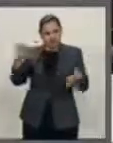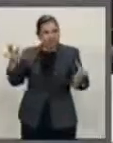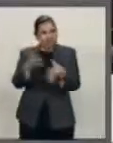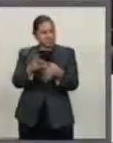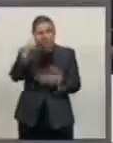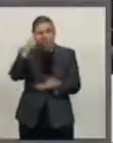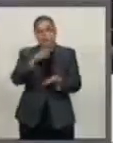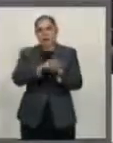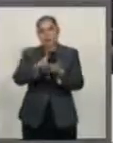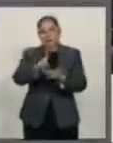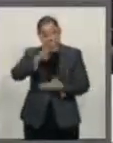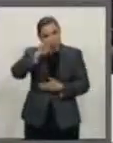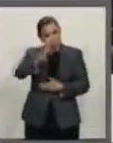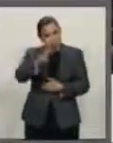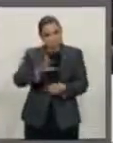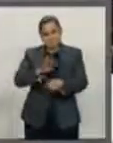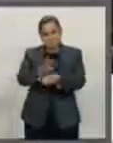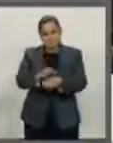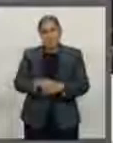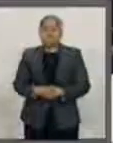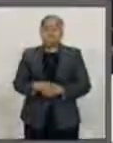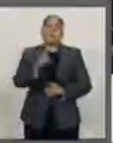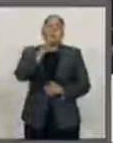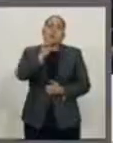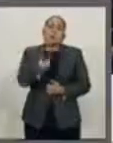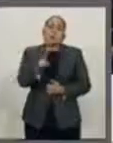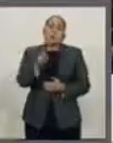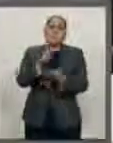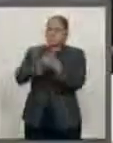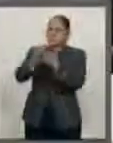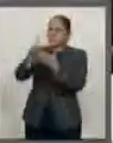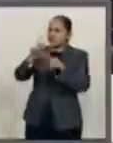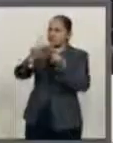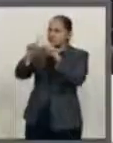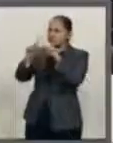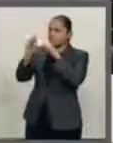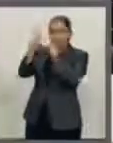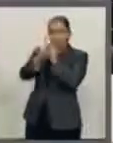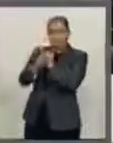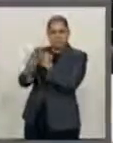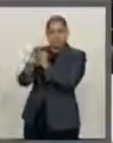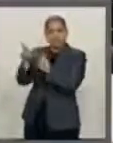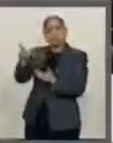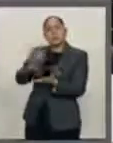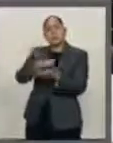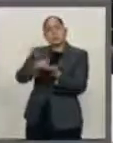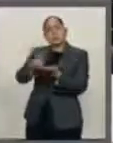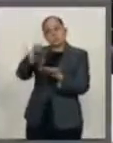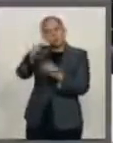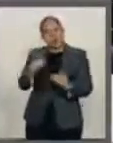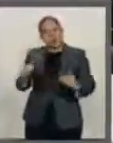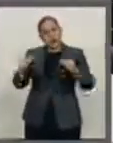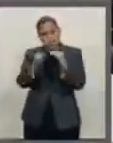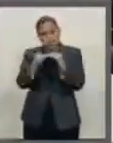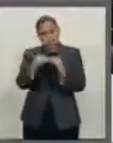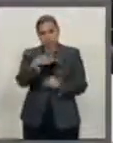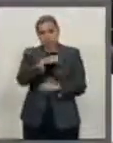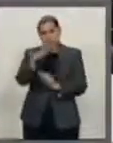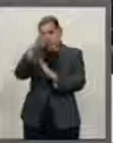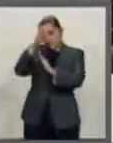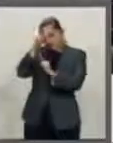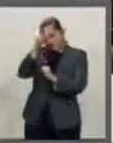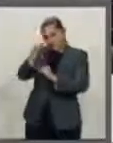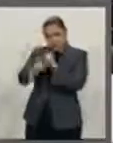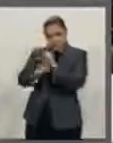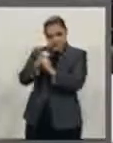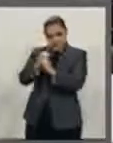el derecho internacional también tutela el derecho de igualdad en los artículos 2 y 3 del Pacto Internacional